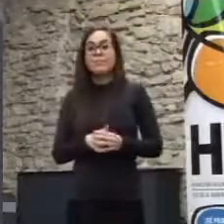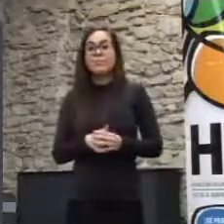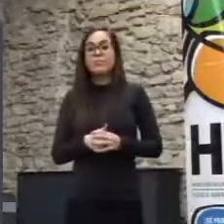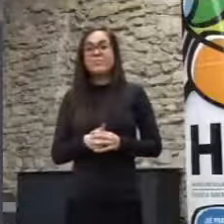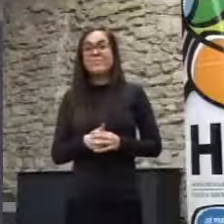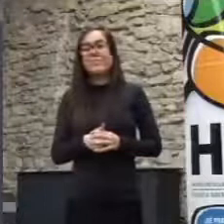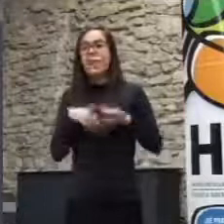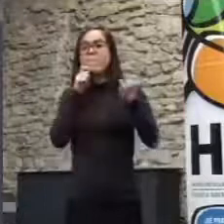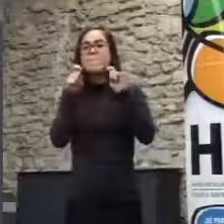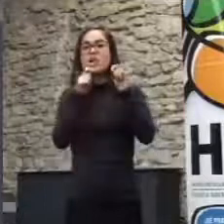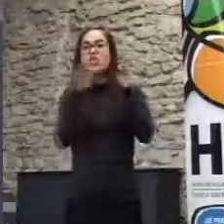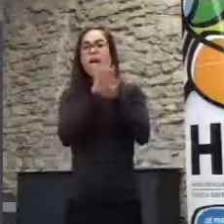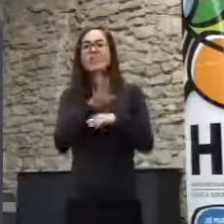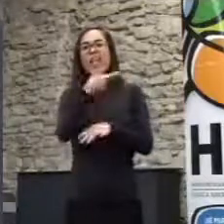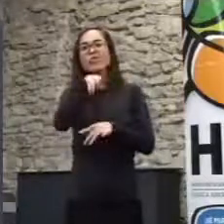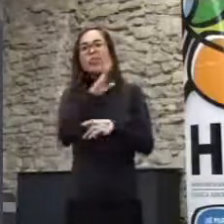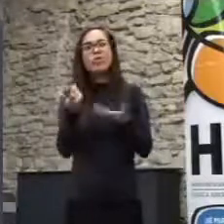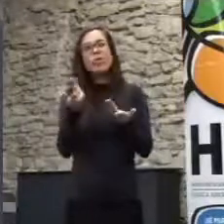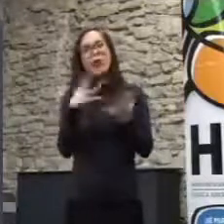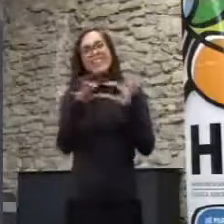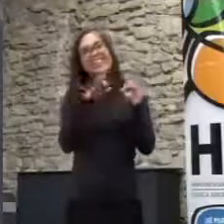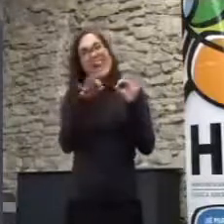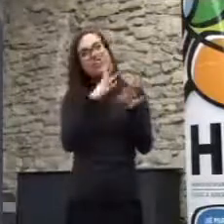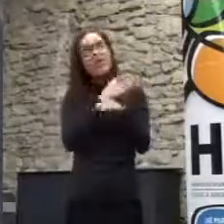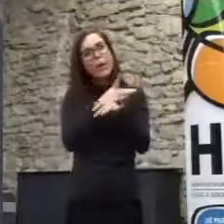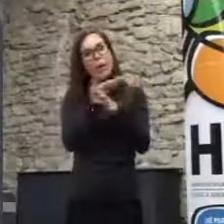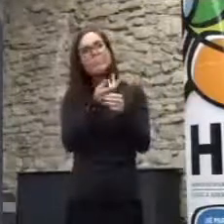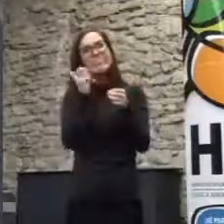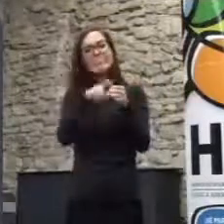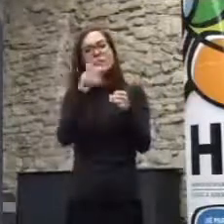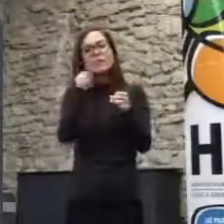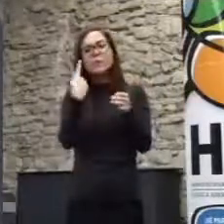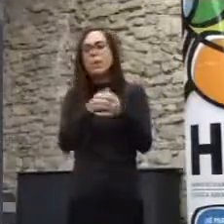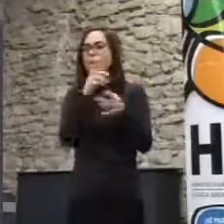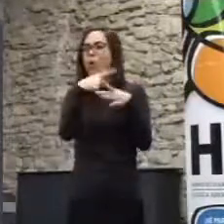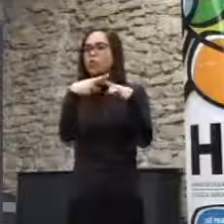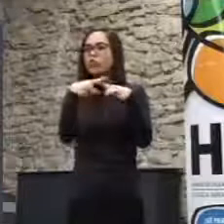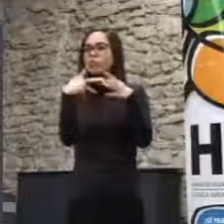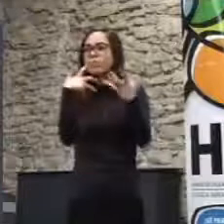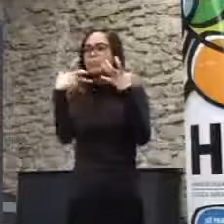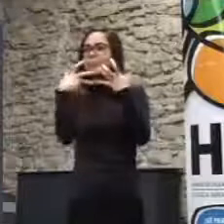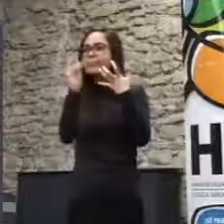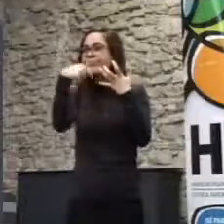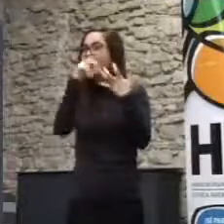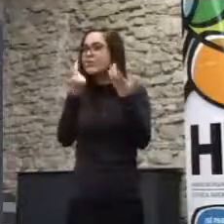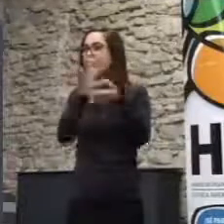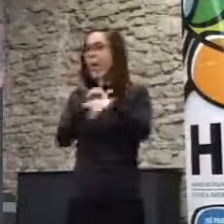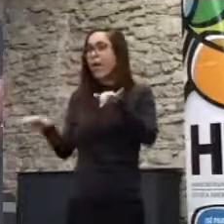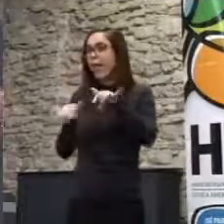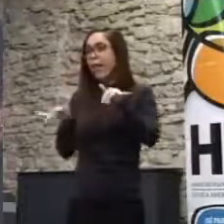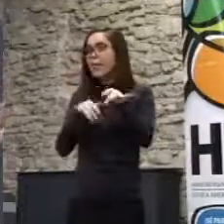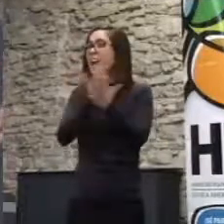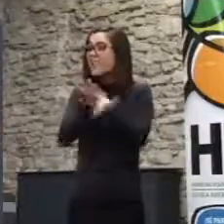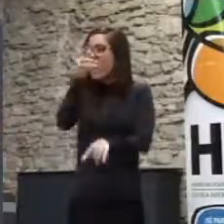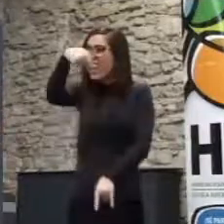entramos un poco en ese juego, en el de quedarnos con lo llamativo, quedarnos con lo que llama la atención. Es más fácil. Y lo